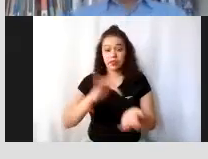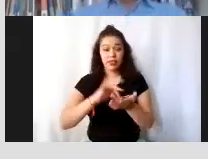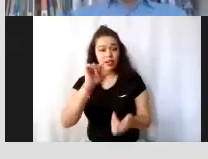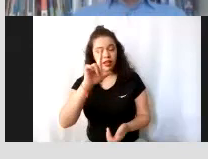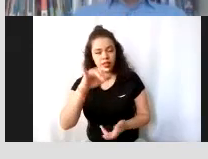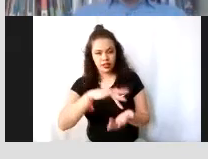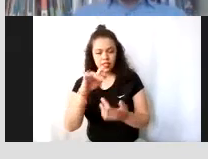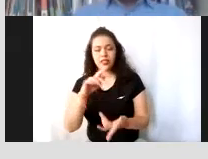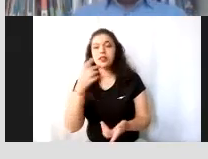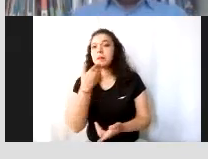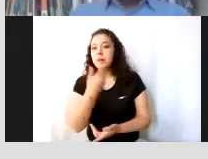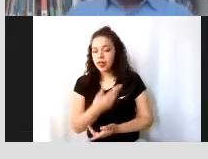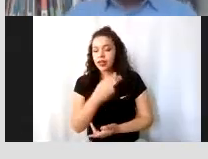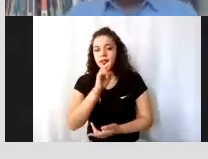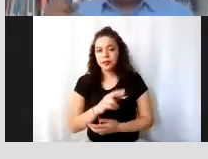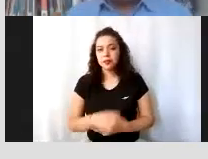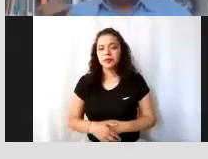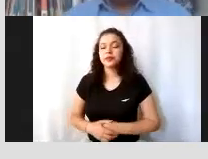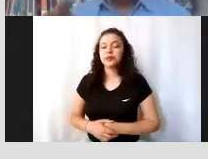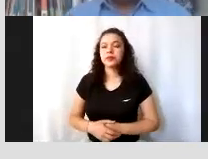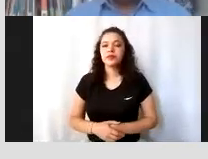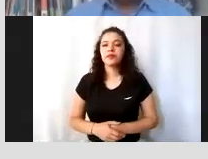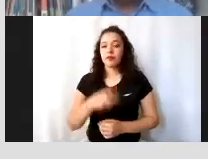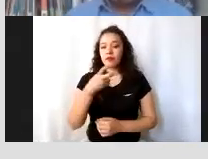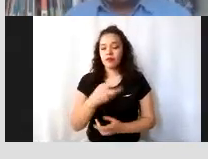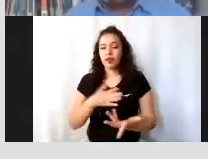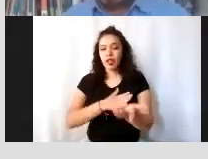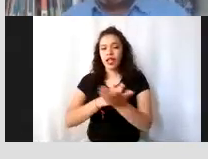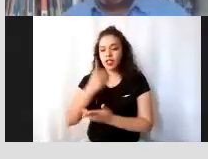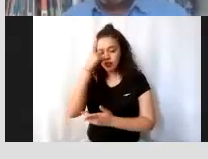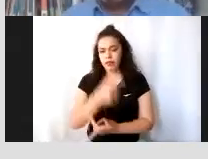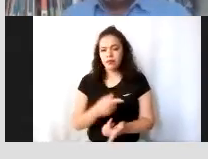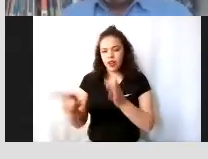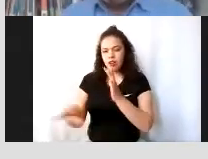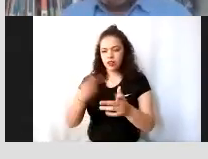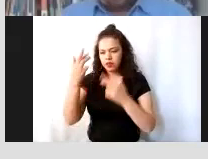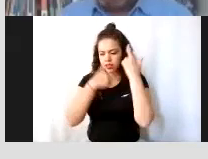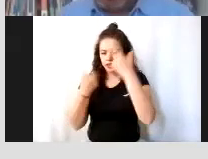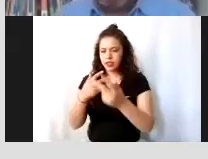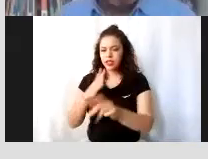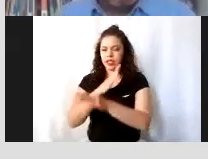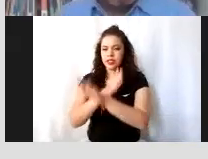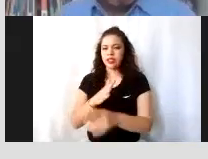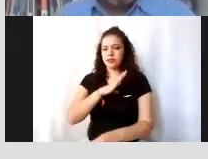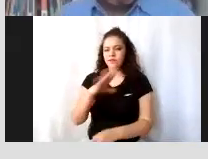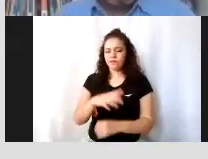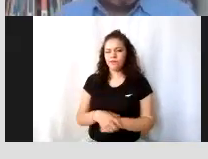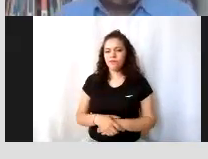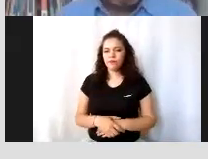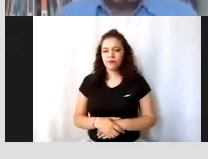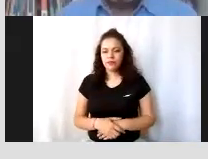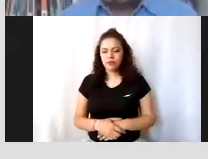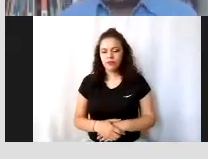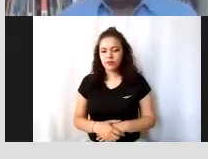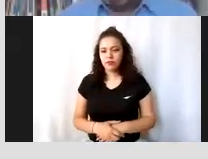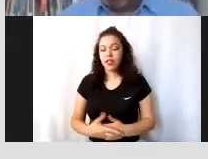dices. Es eso, compañeras. Acceso, rectificación, cancelación y oposición. Ayer ya veíamos que cualquier